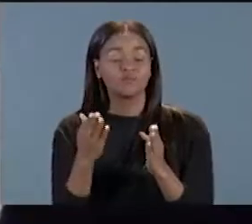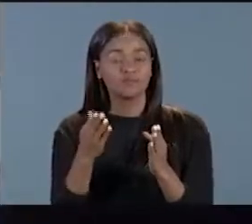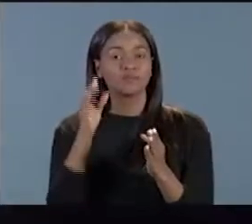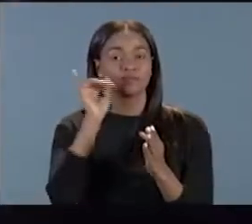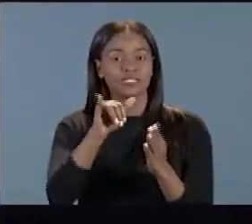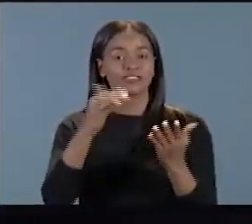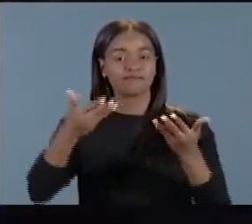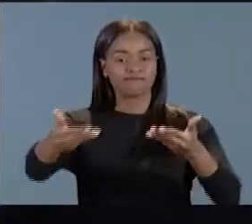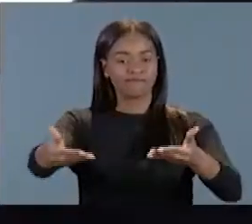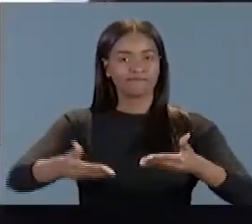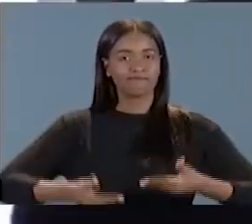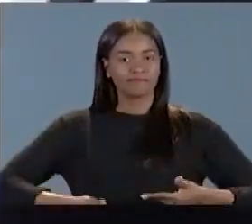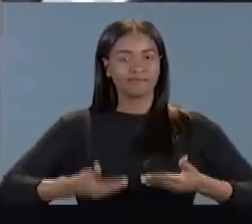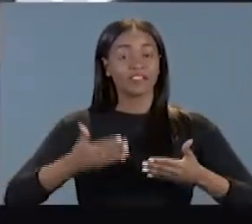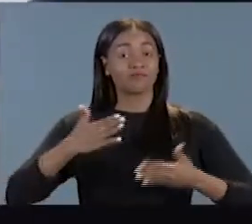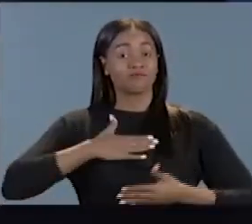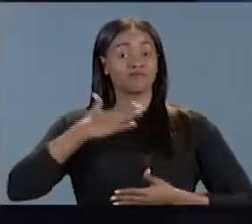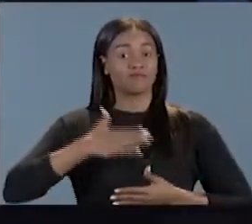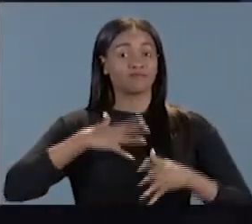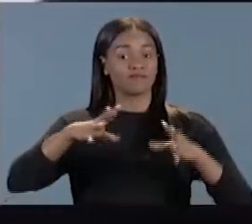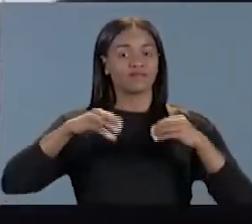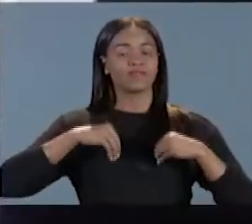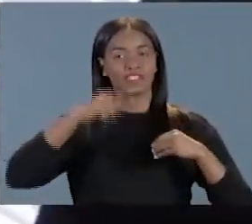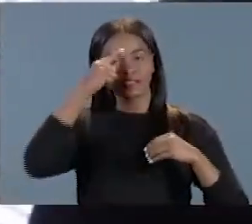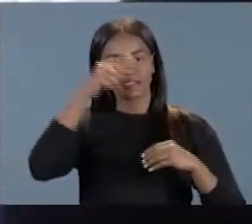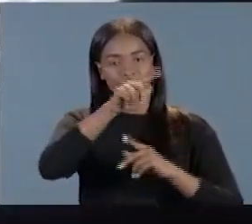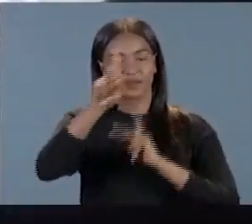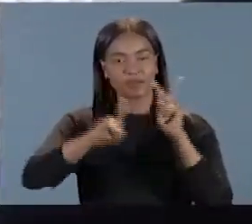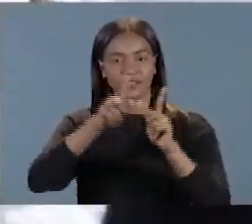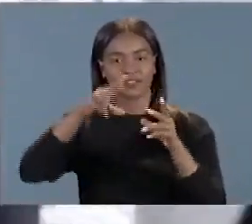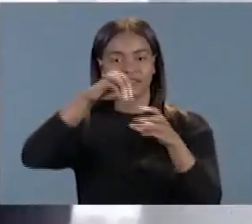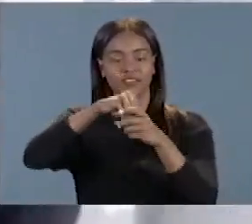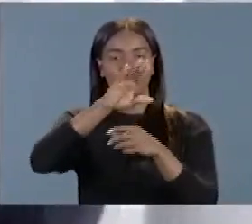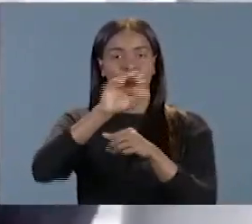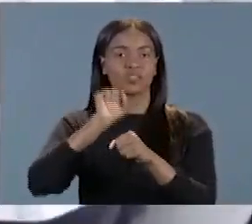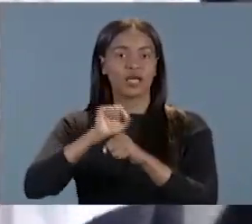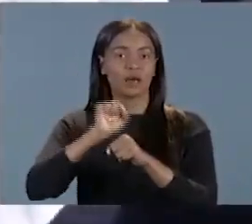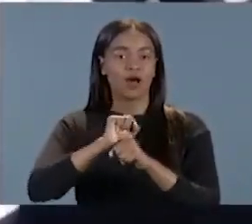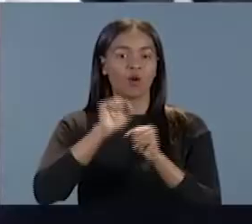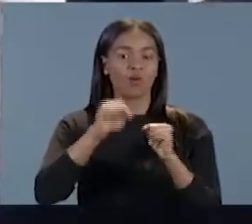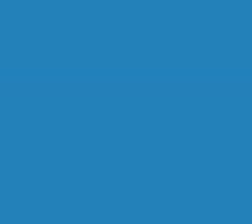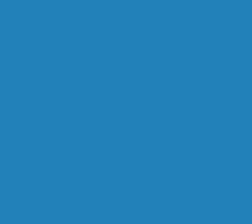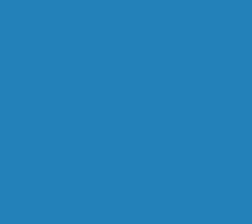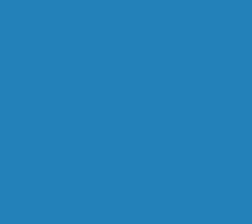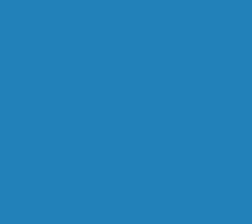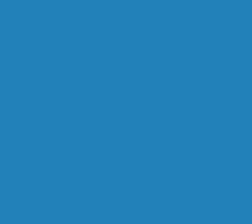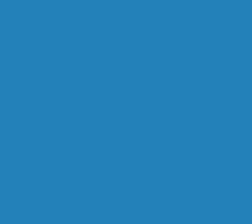recibida con gran entusiasmo por quienes forman parte de su funcionamiento.